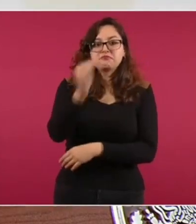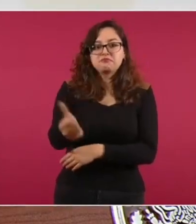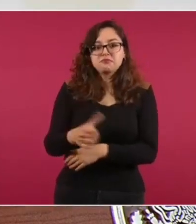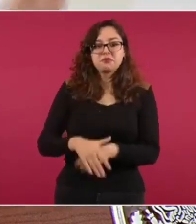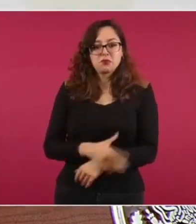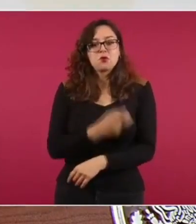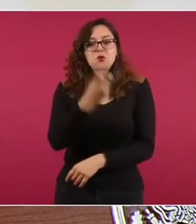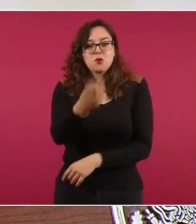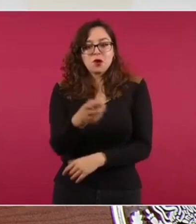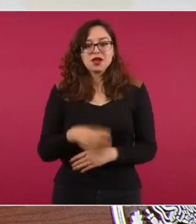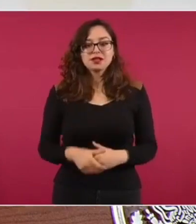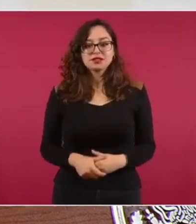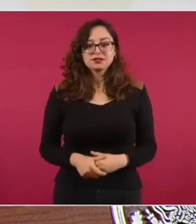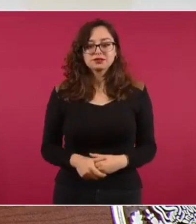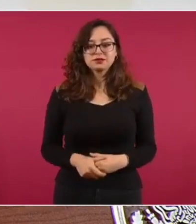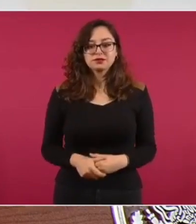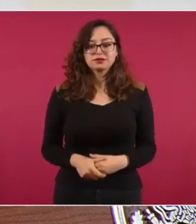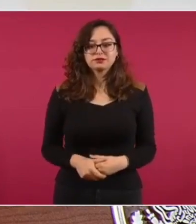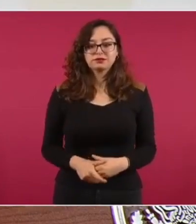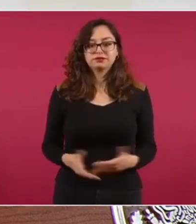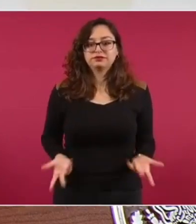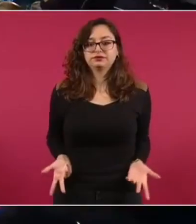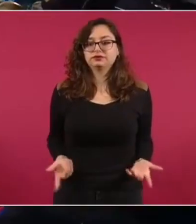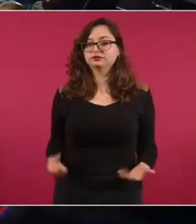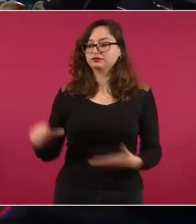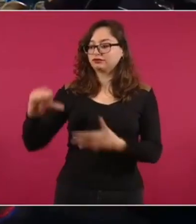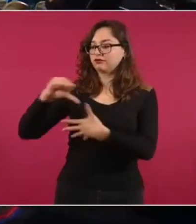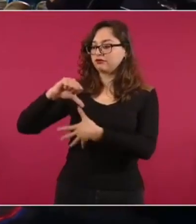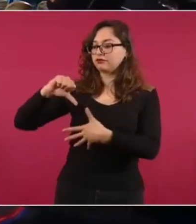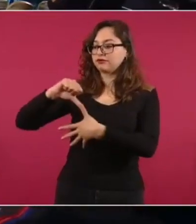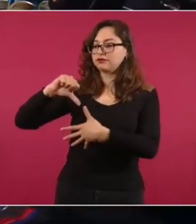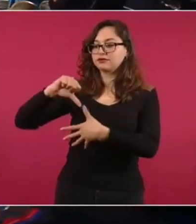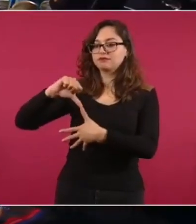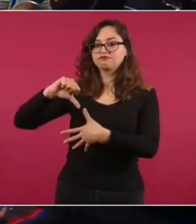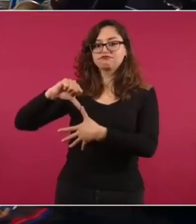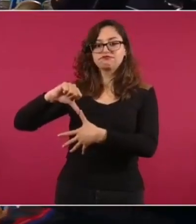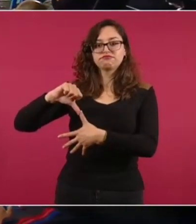En el caso de Centroamérica,